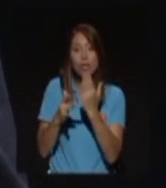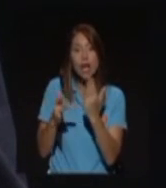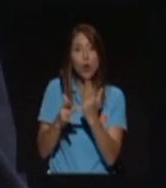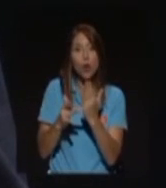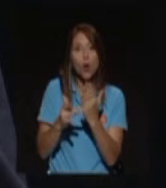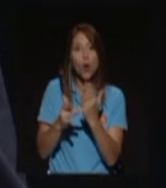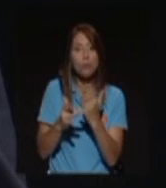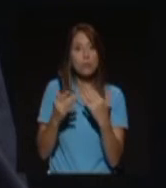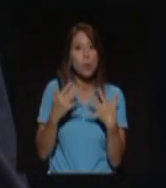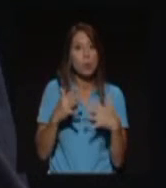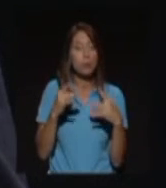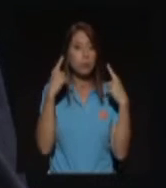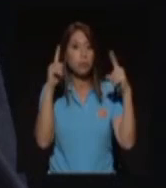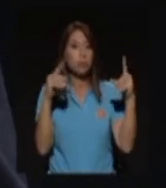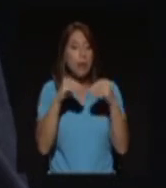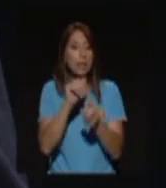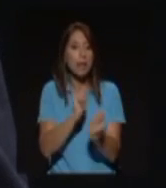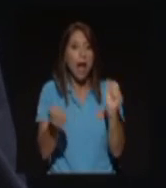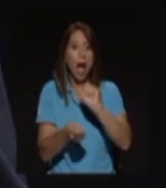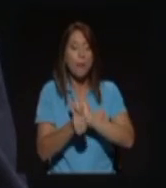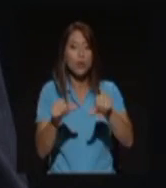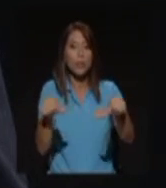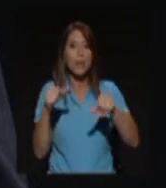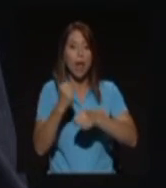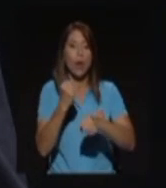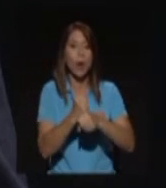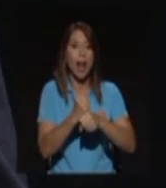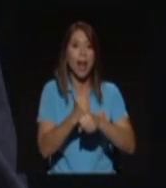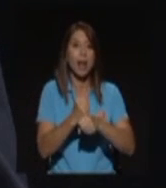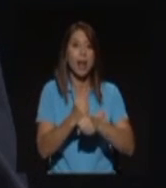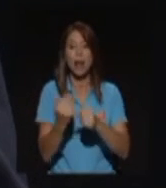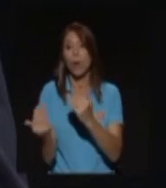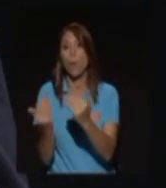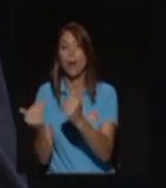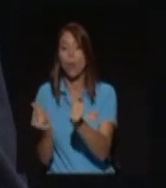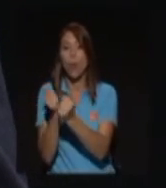más cambios en el mercado laboral que el libre comercio.